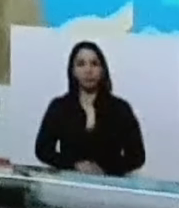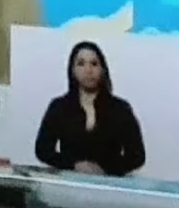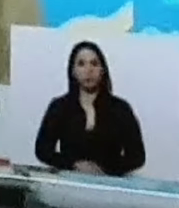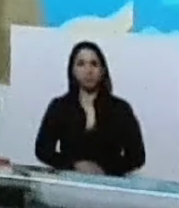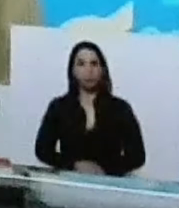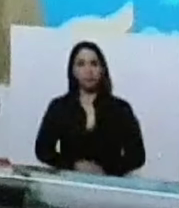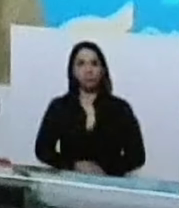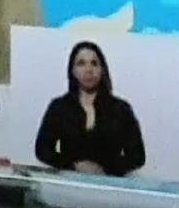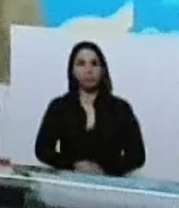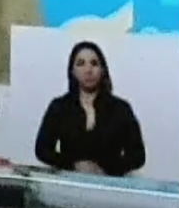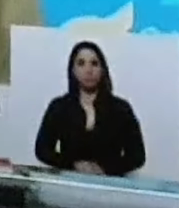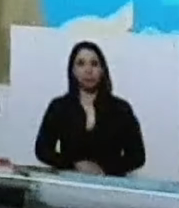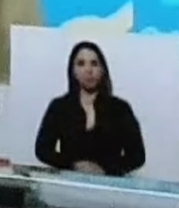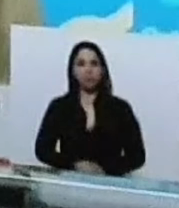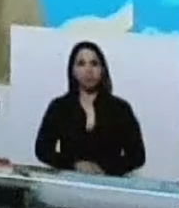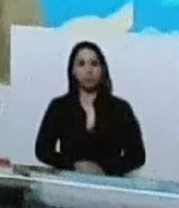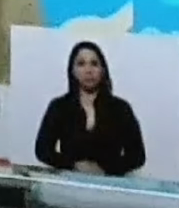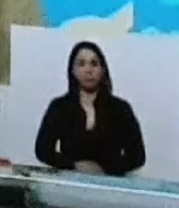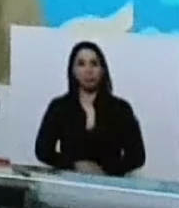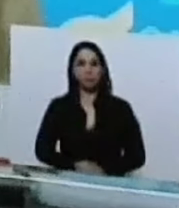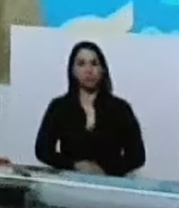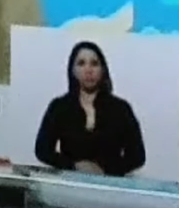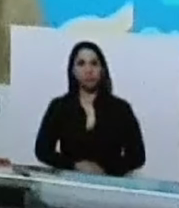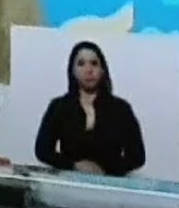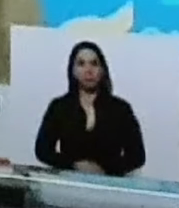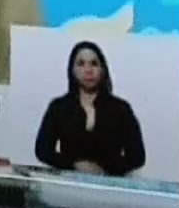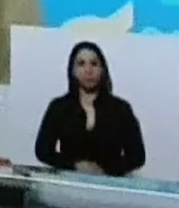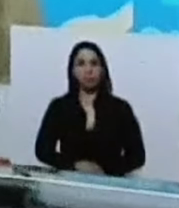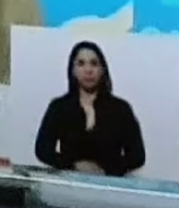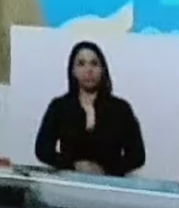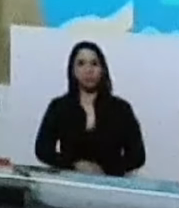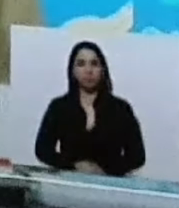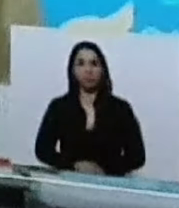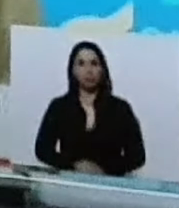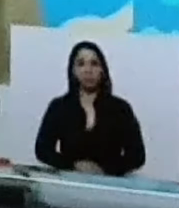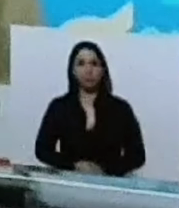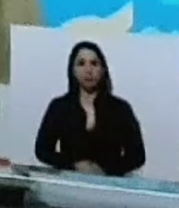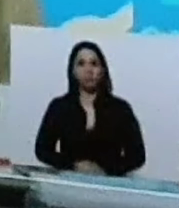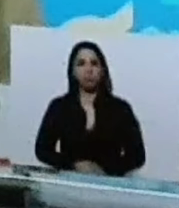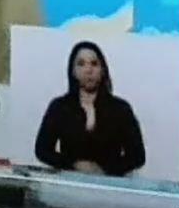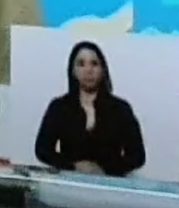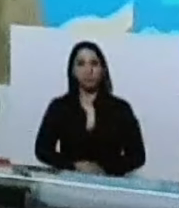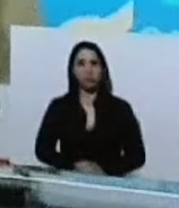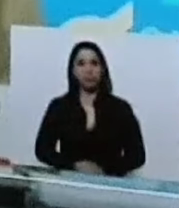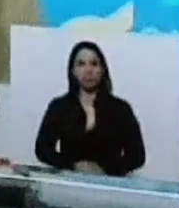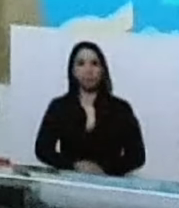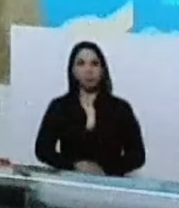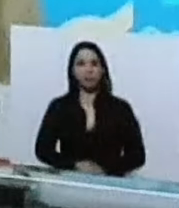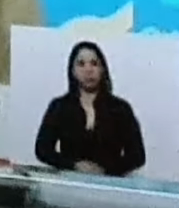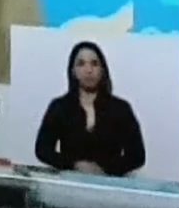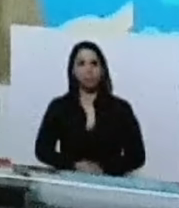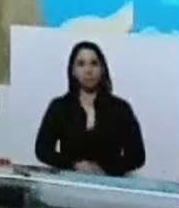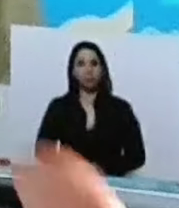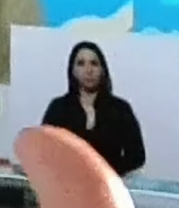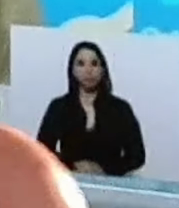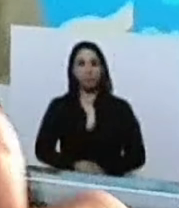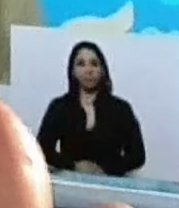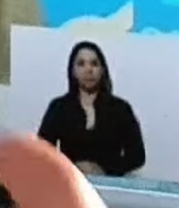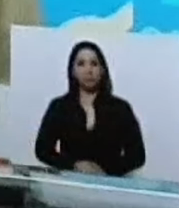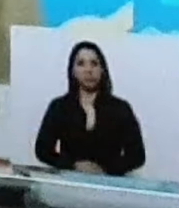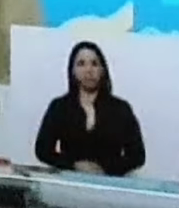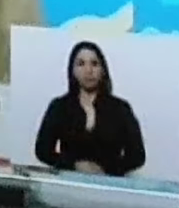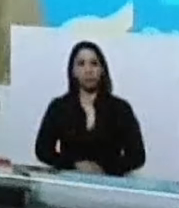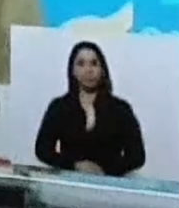do coronavírus, chegando a quase 50 mil mortos, imaginem. Bom, o